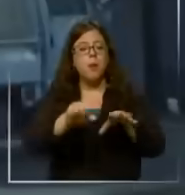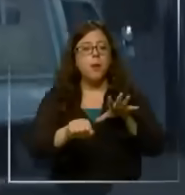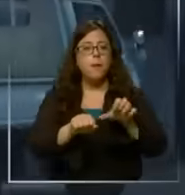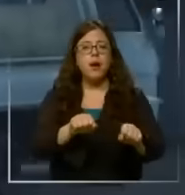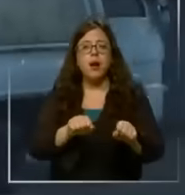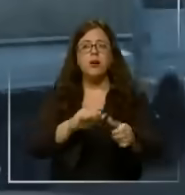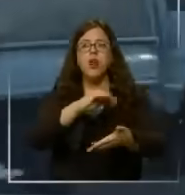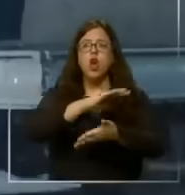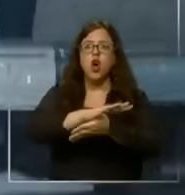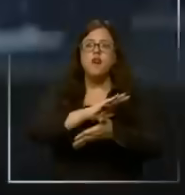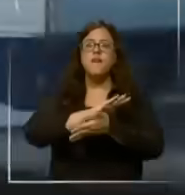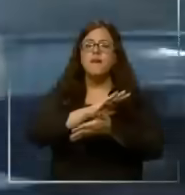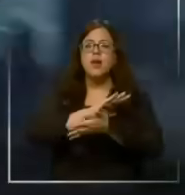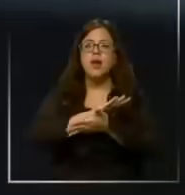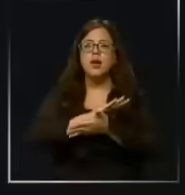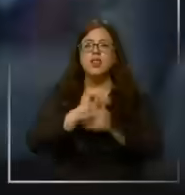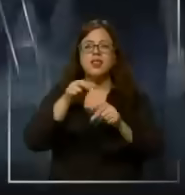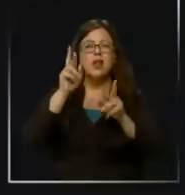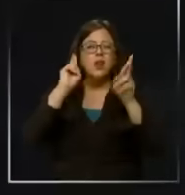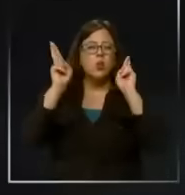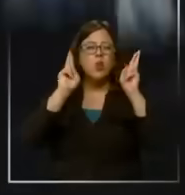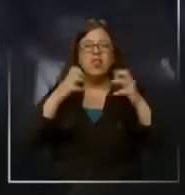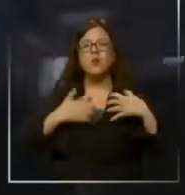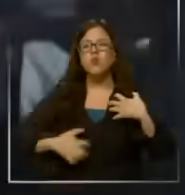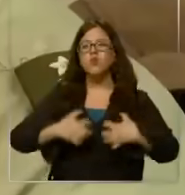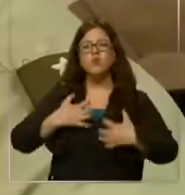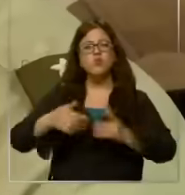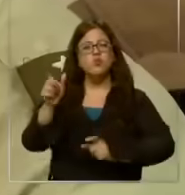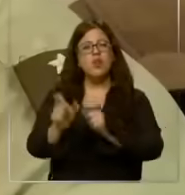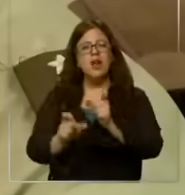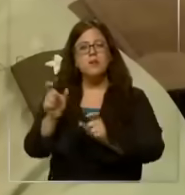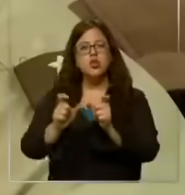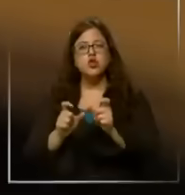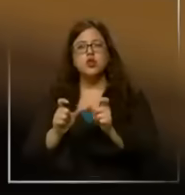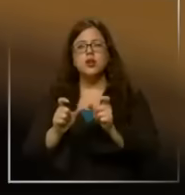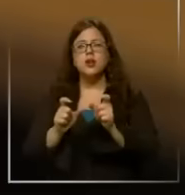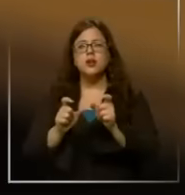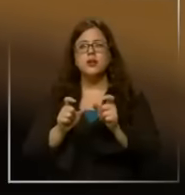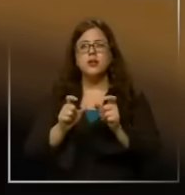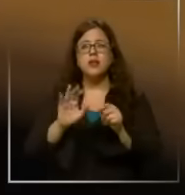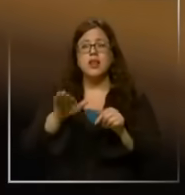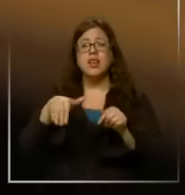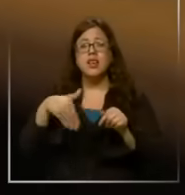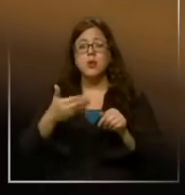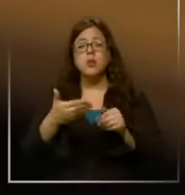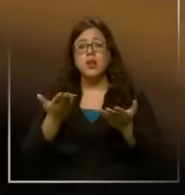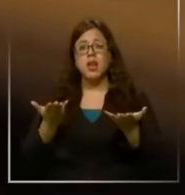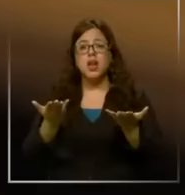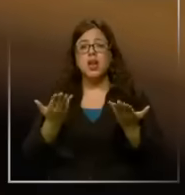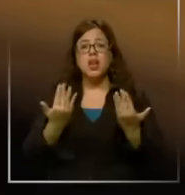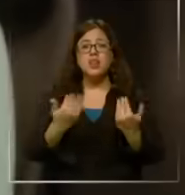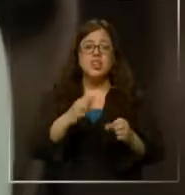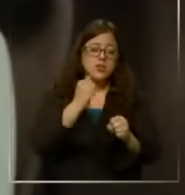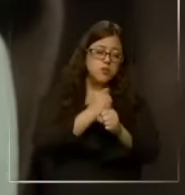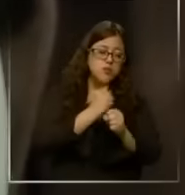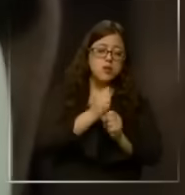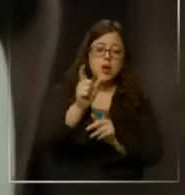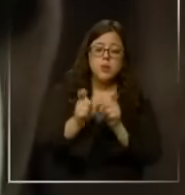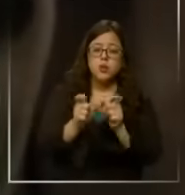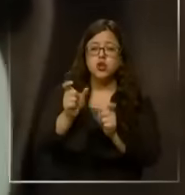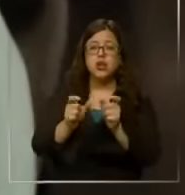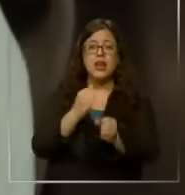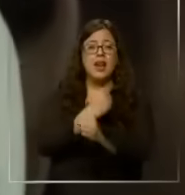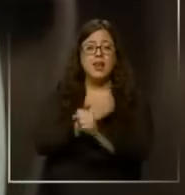muchas fiestas, lo que provocaba ruidos molestos a los vecinos, lo cual de a poco se fue atacando, ¿no es cierto?, entre carabineros de la